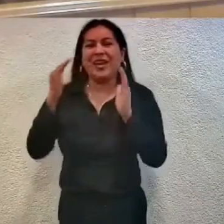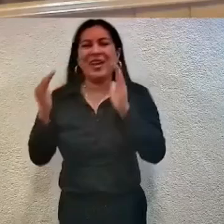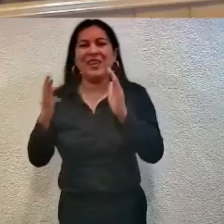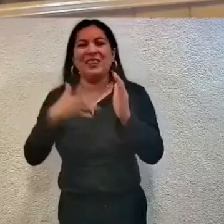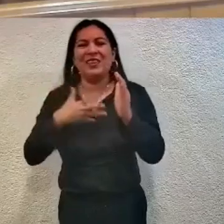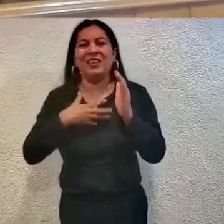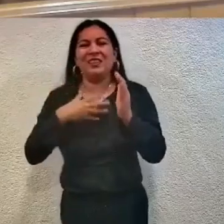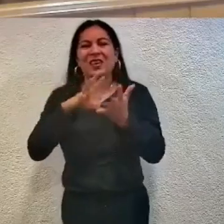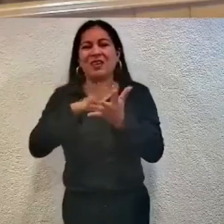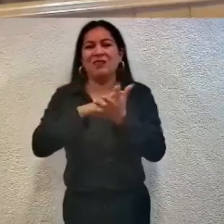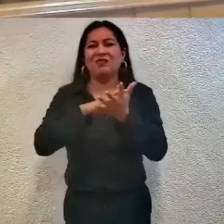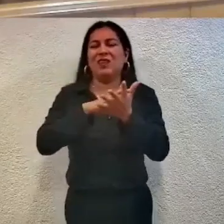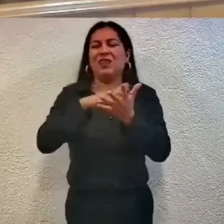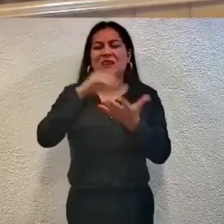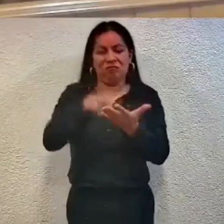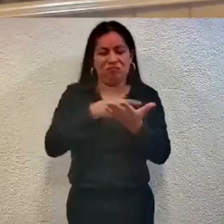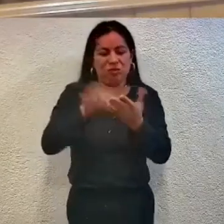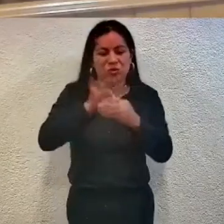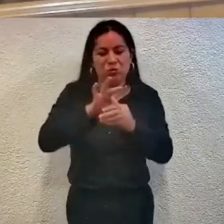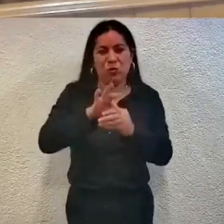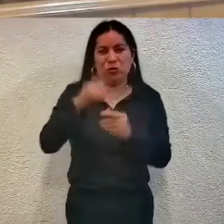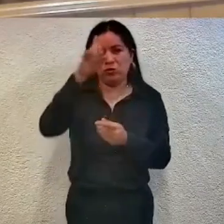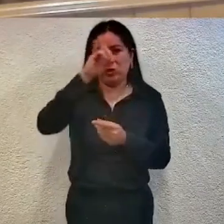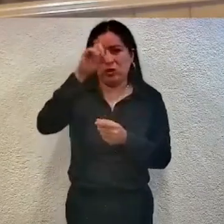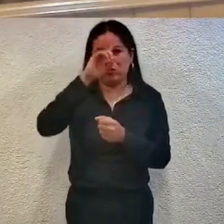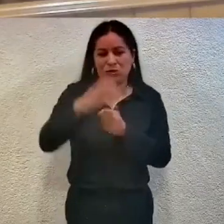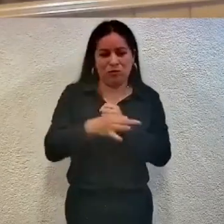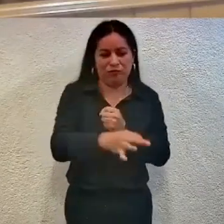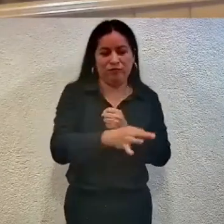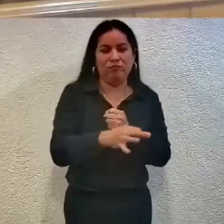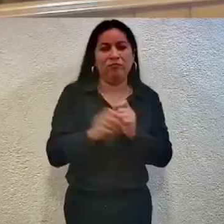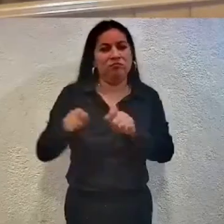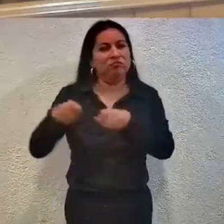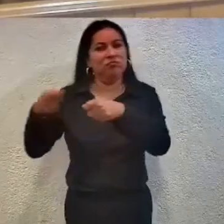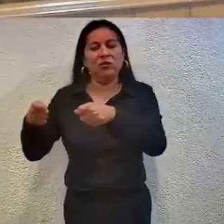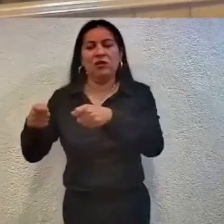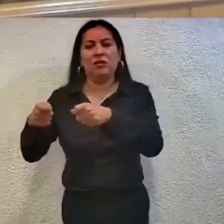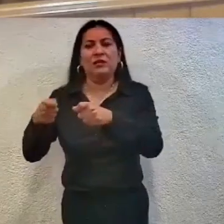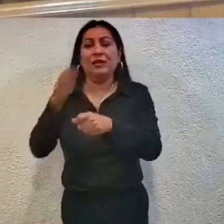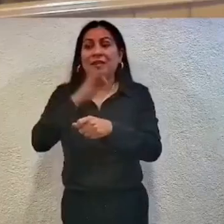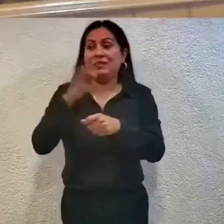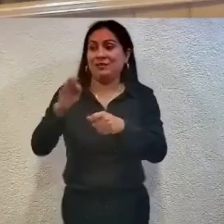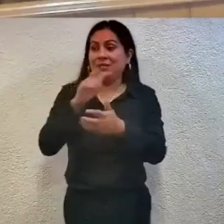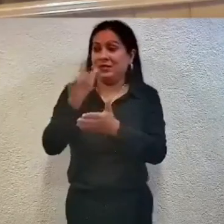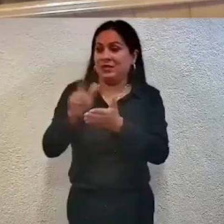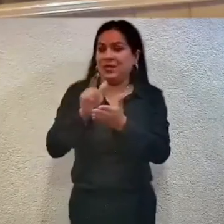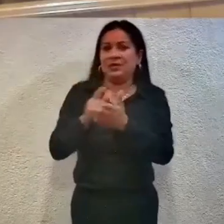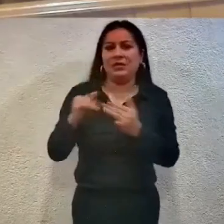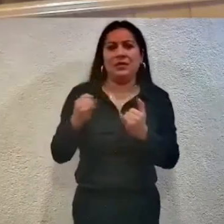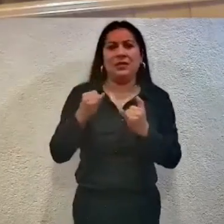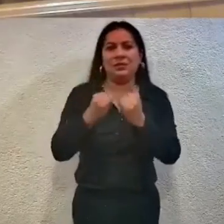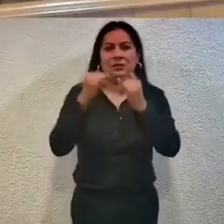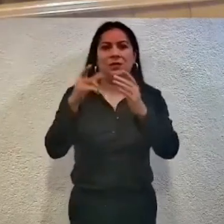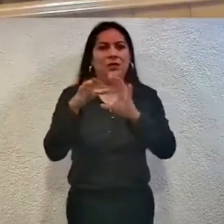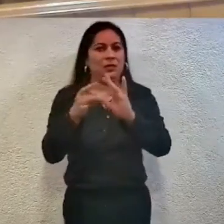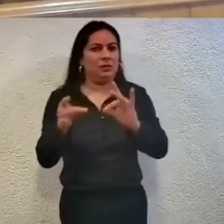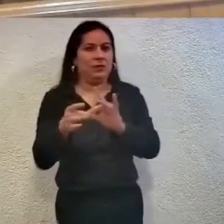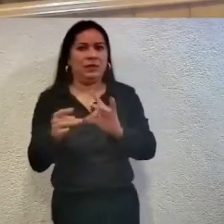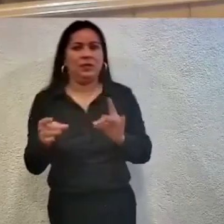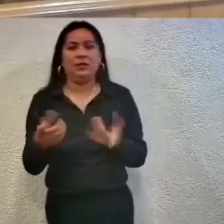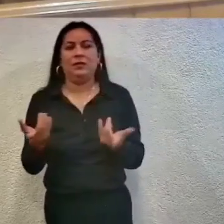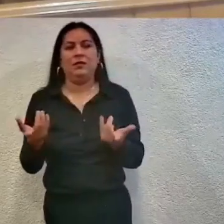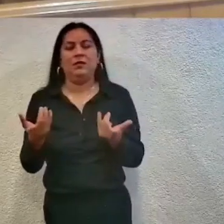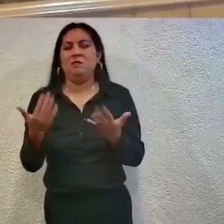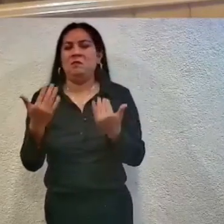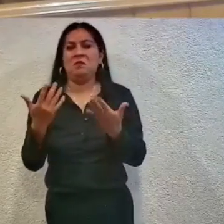justificada el paquete que contenga los expedientes electorales al Consejo Distrital correspondiente, fuera de los plazos que la Ley de